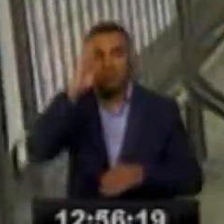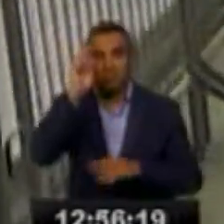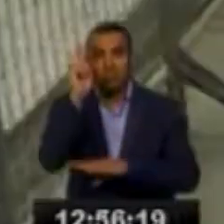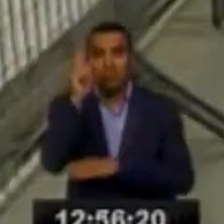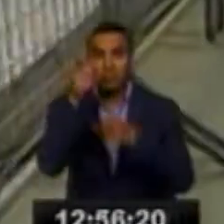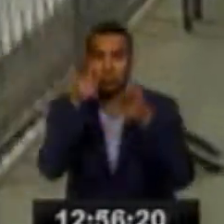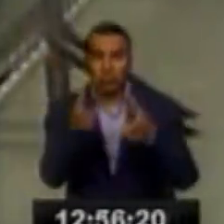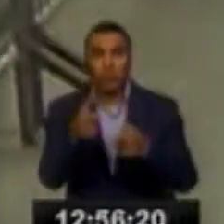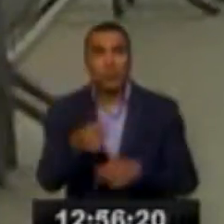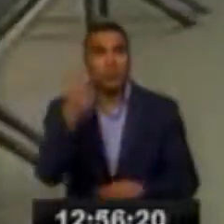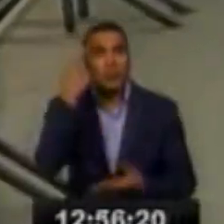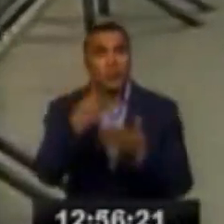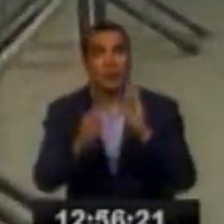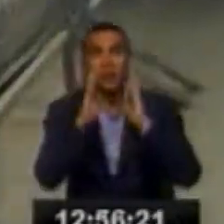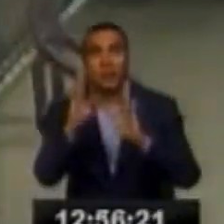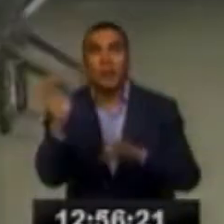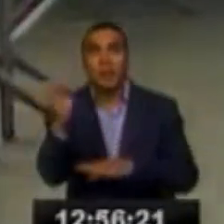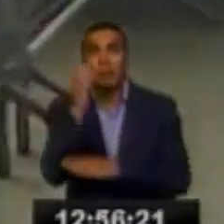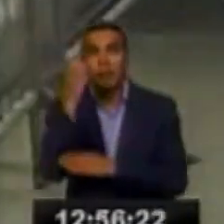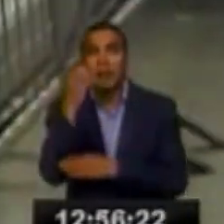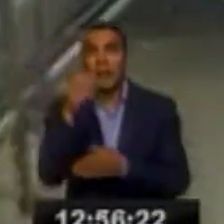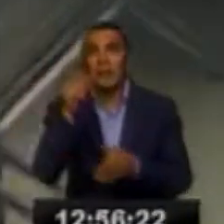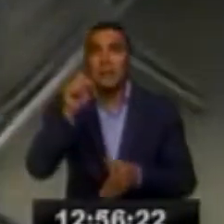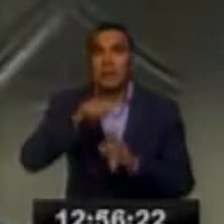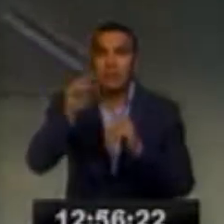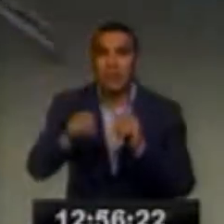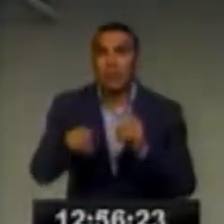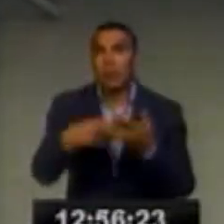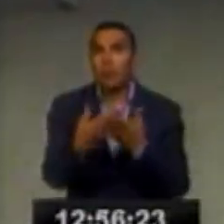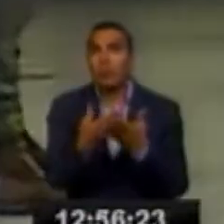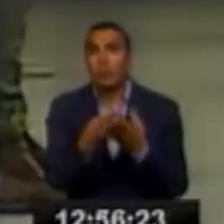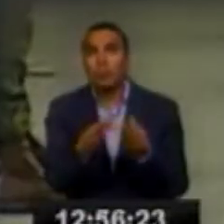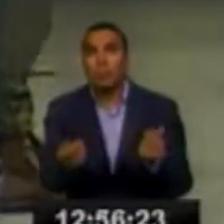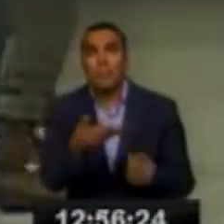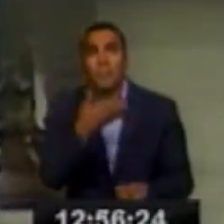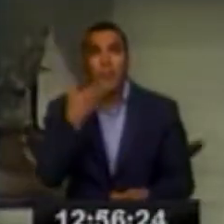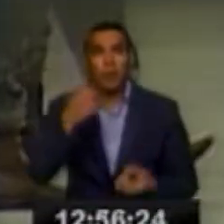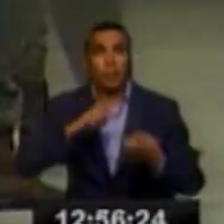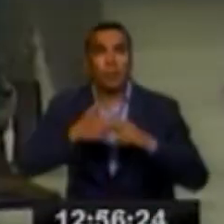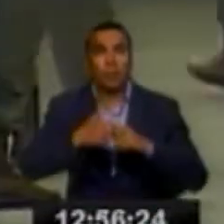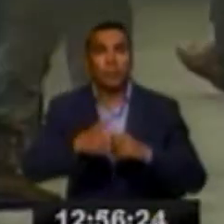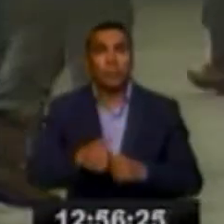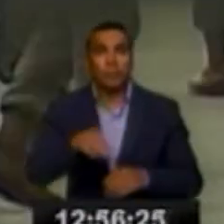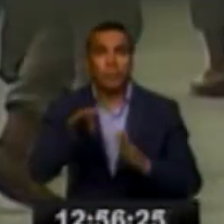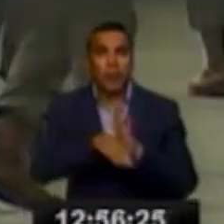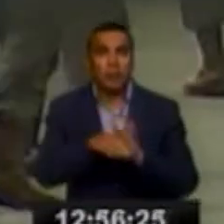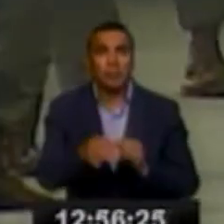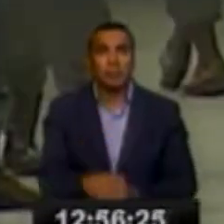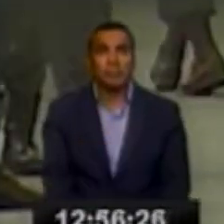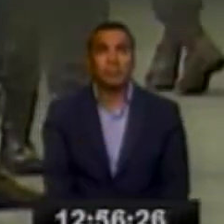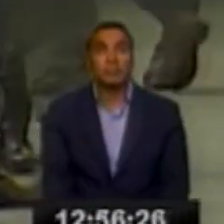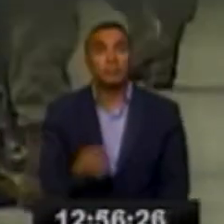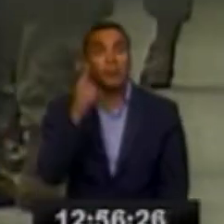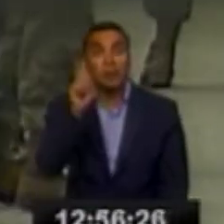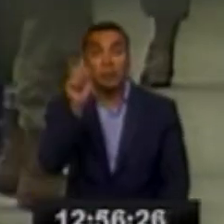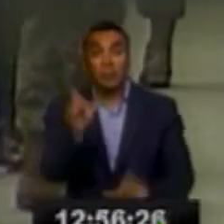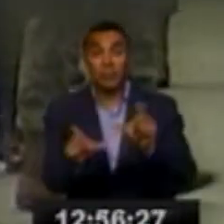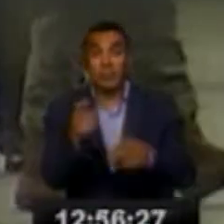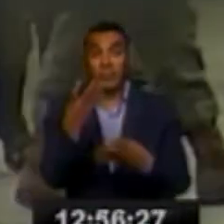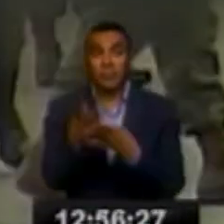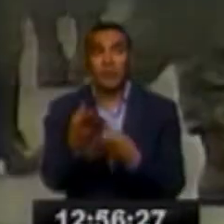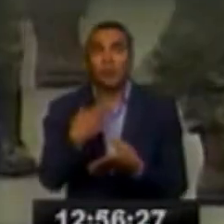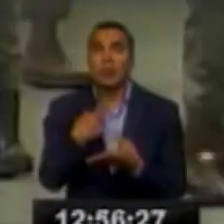es atender las necesidades emergentes de dicho sistema a fin de precautelar los derechos de las personas privadas de la libertad como grupo de